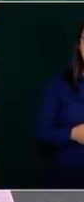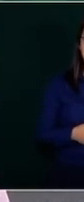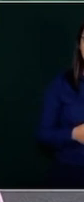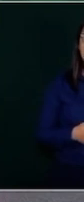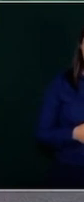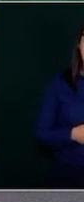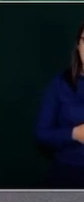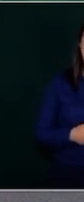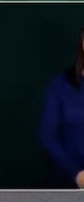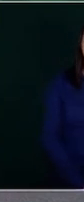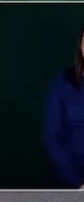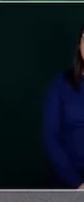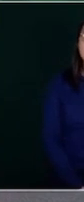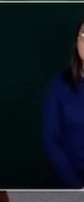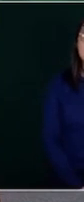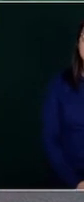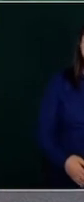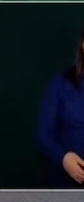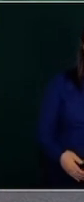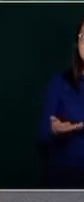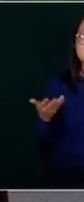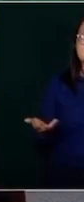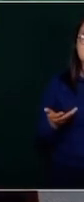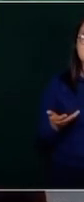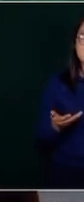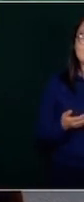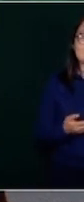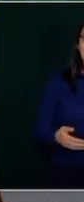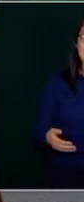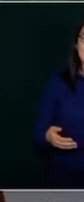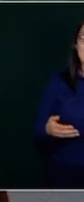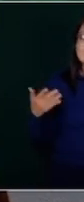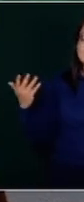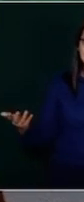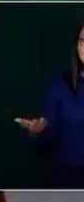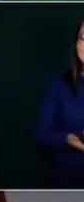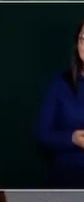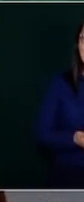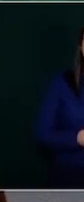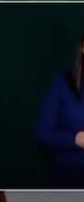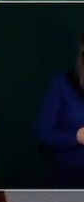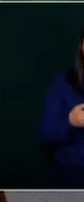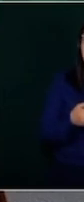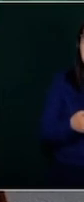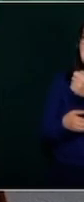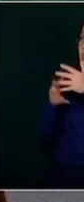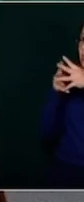american pero pues no hay agua